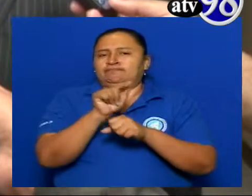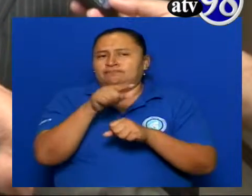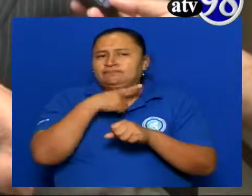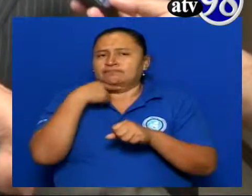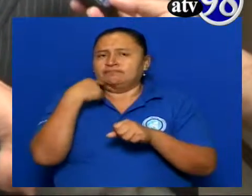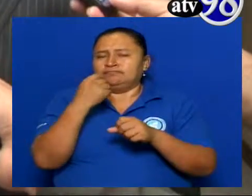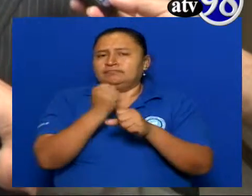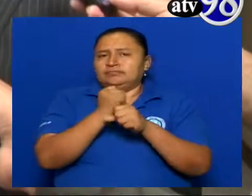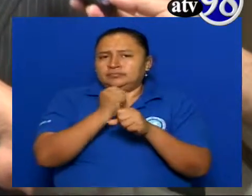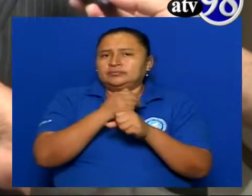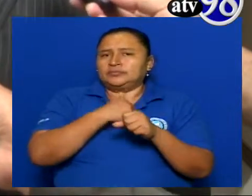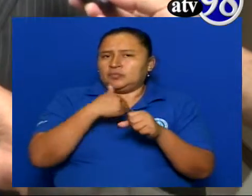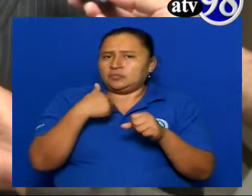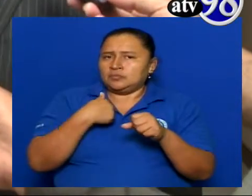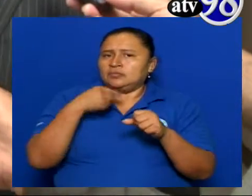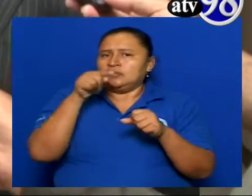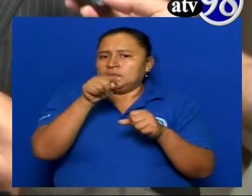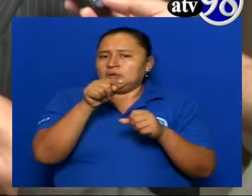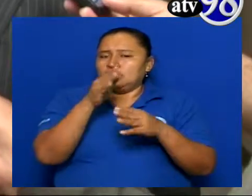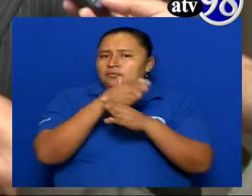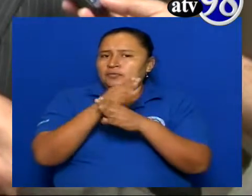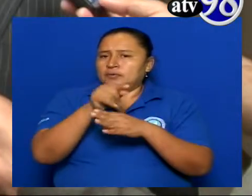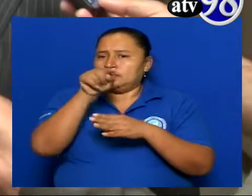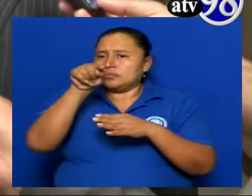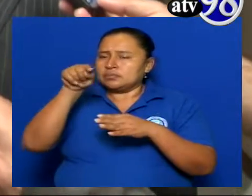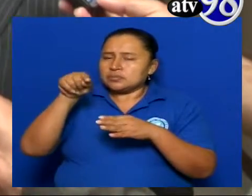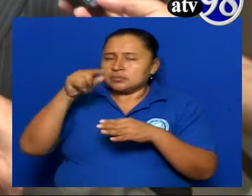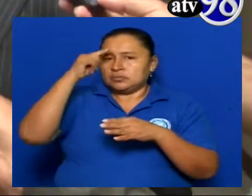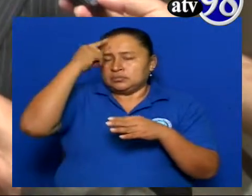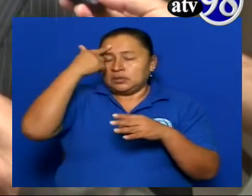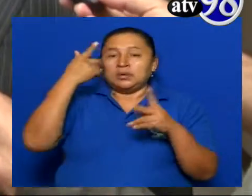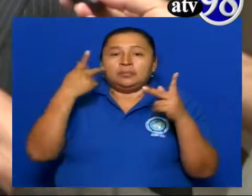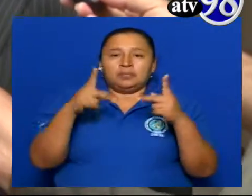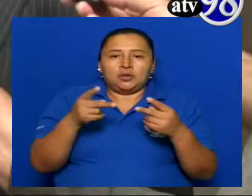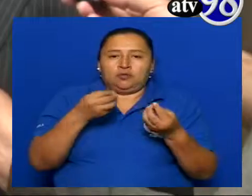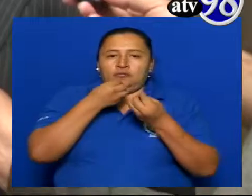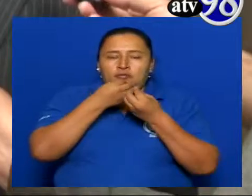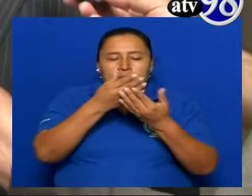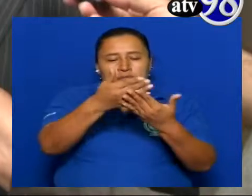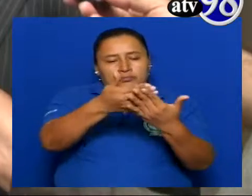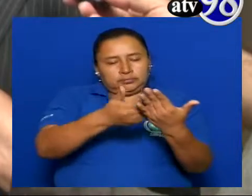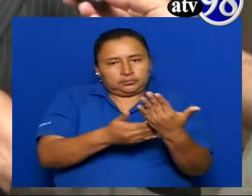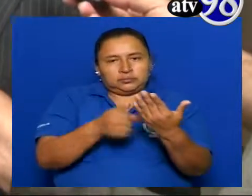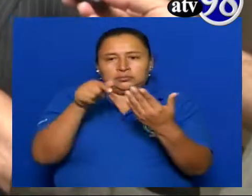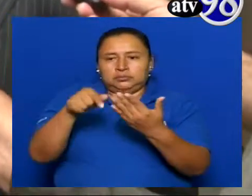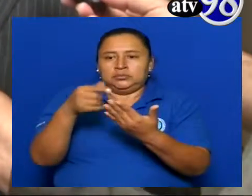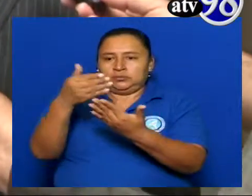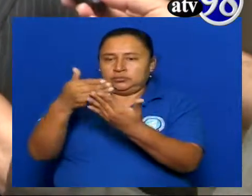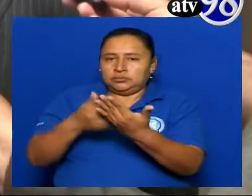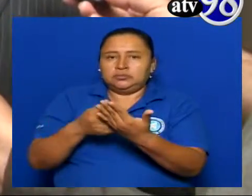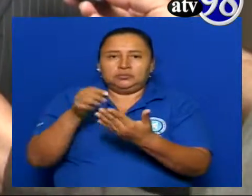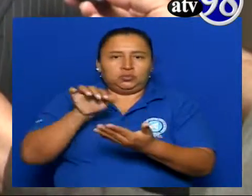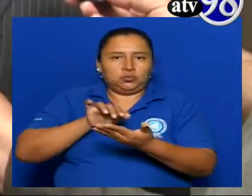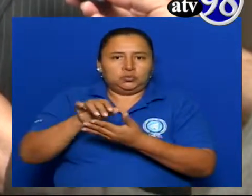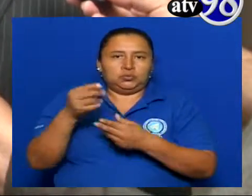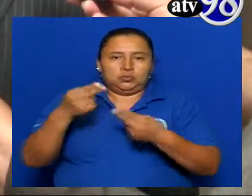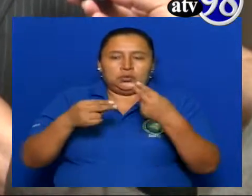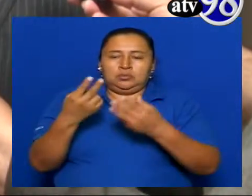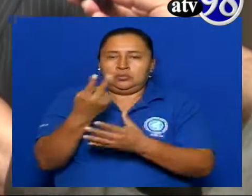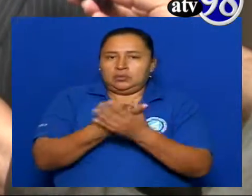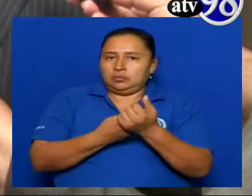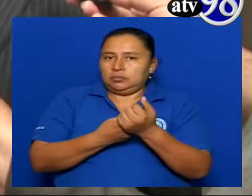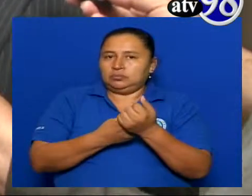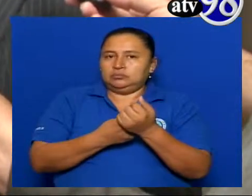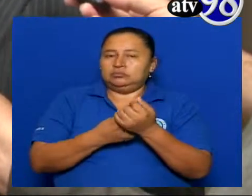trabajo que ejecuta el gobierno, pero con informe, con datos, ambas unidades